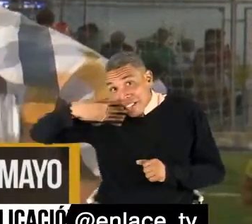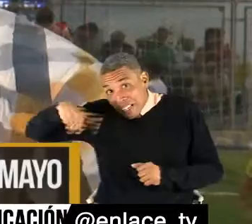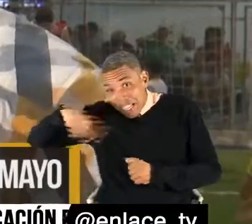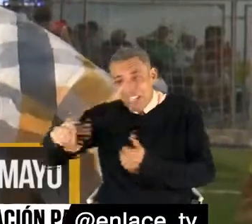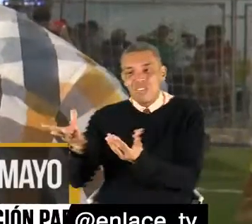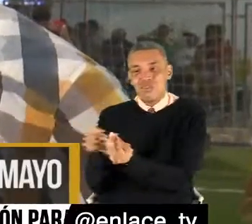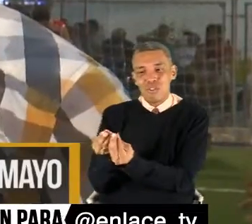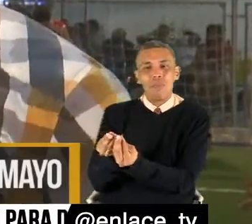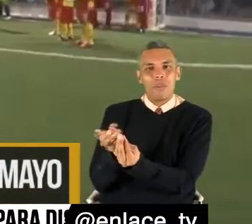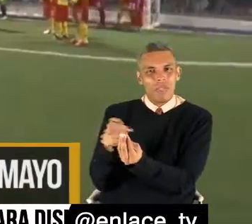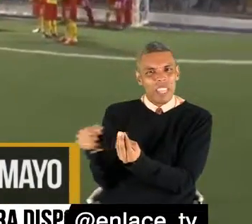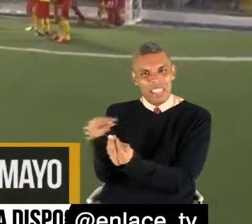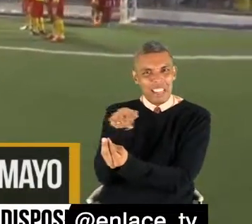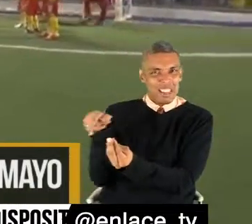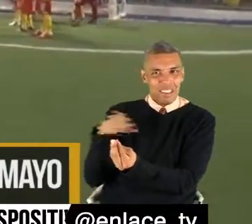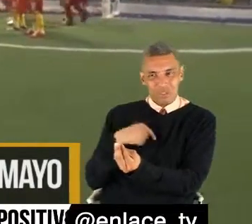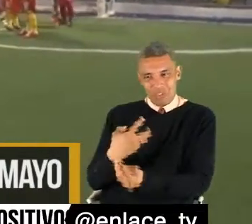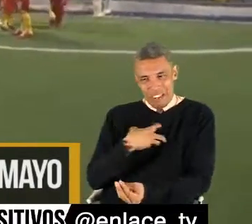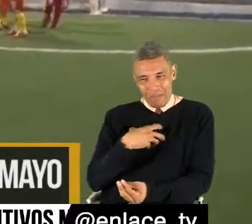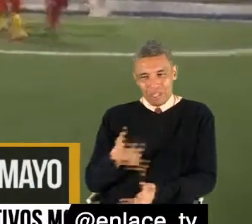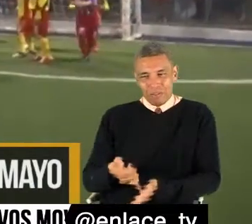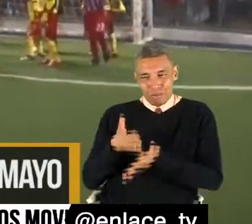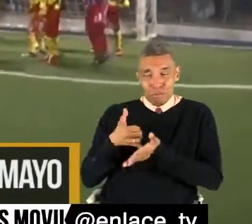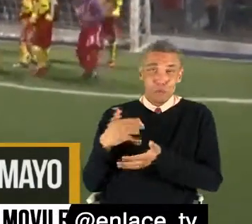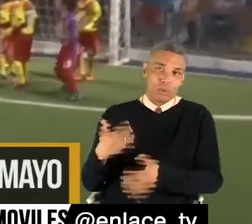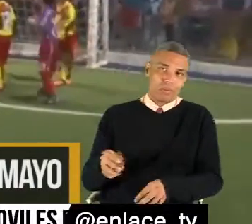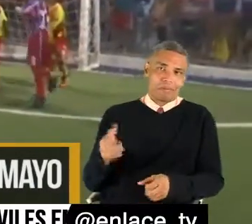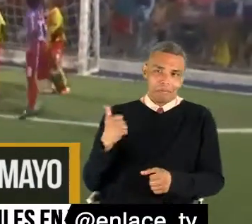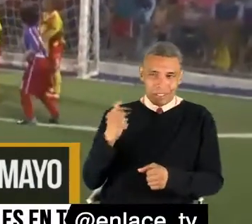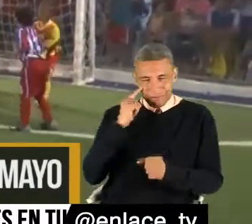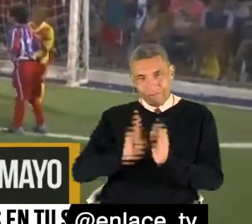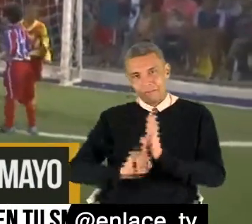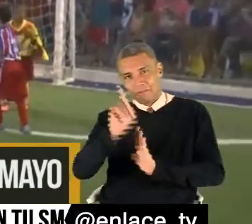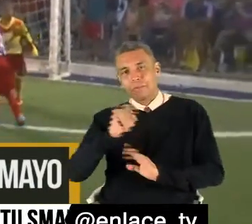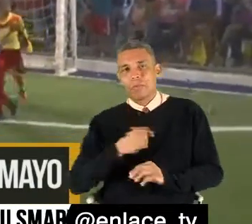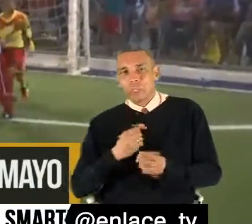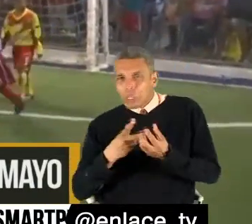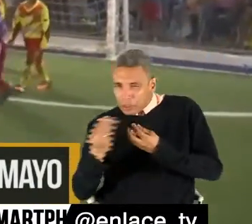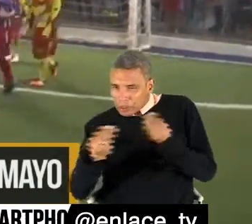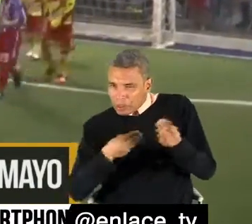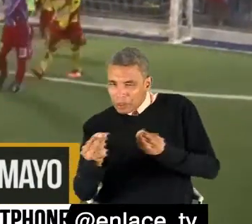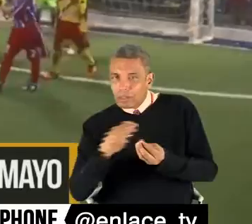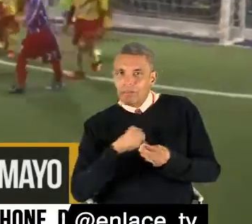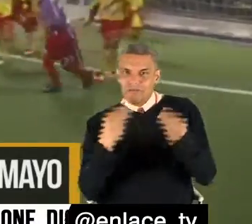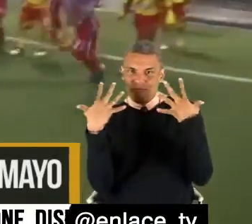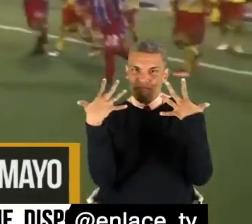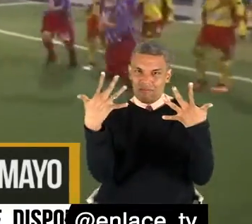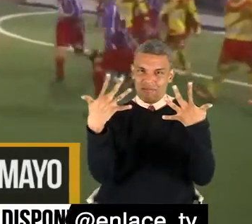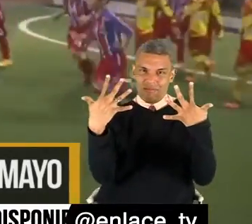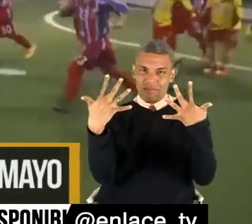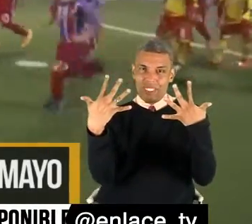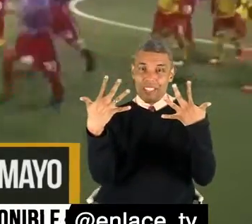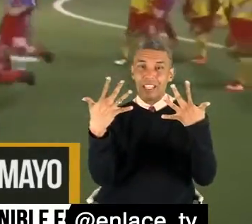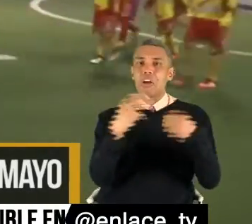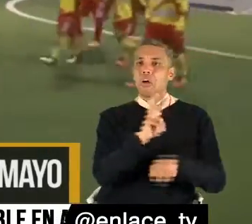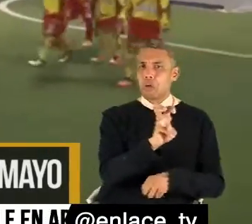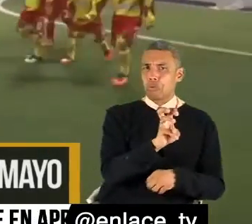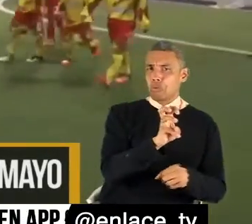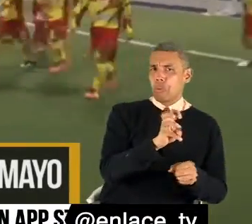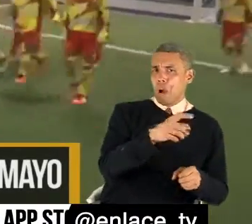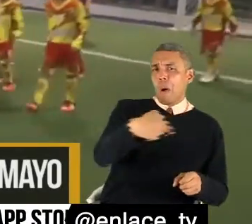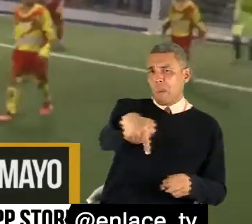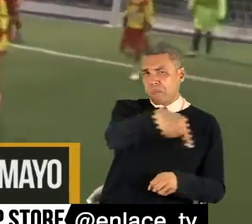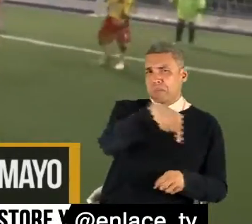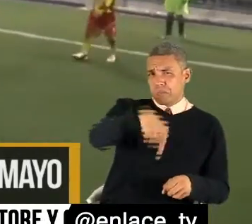Teterito fue un éxito total. 10 equipos, 8 locales y 2 rurales protagonizaron el torneo, en el que participaron más de